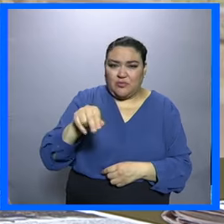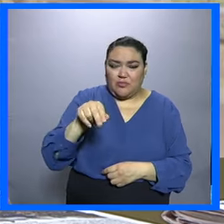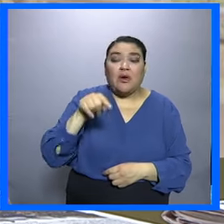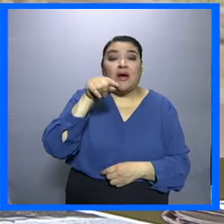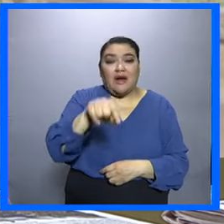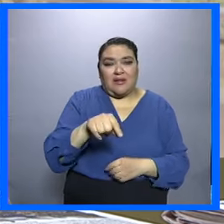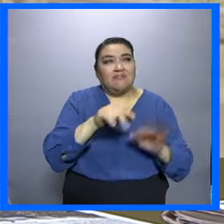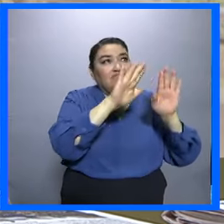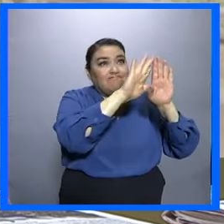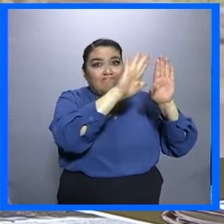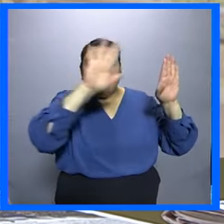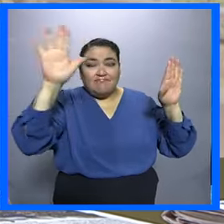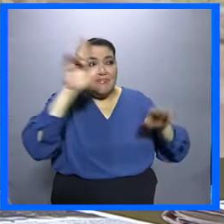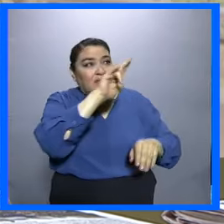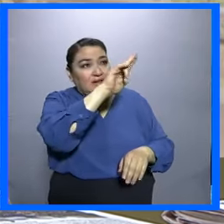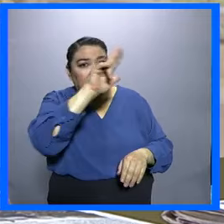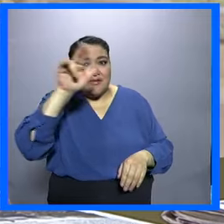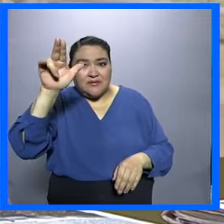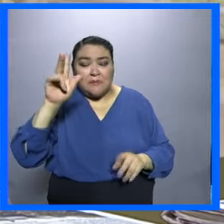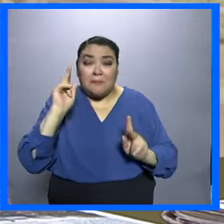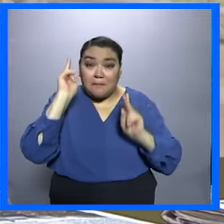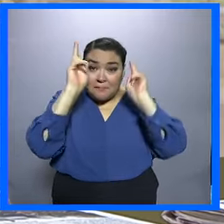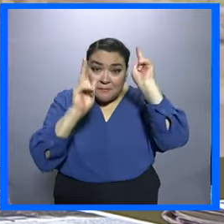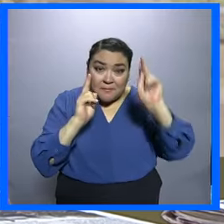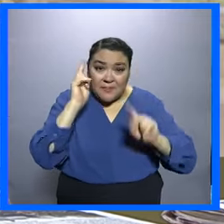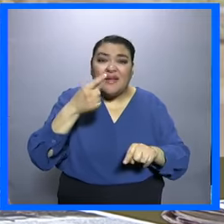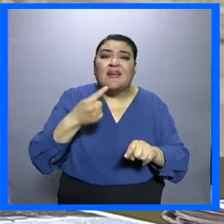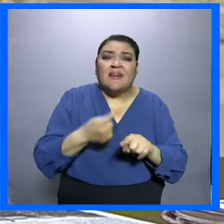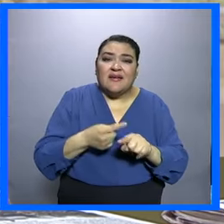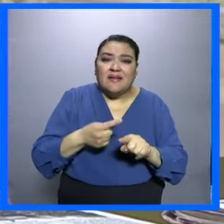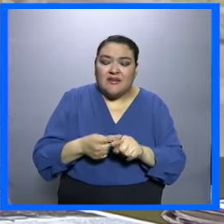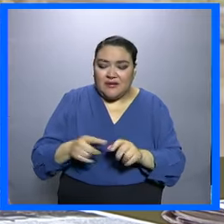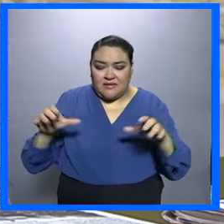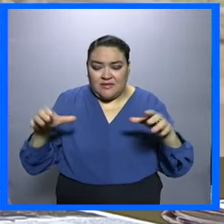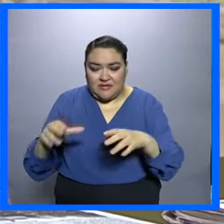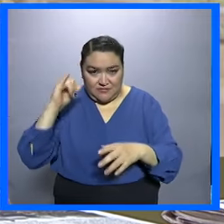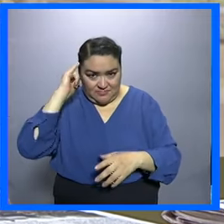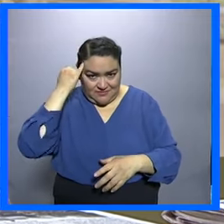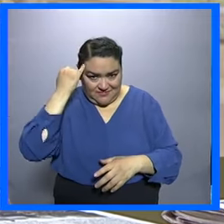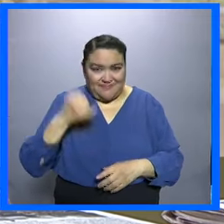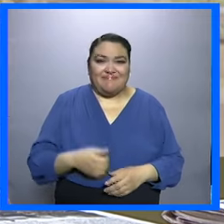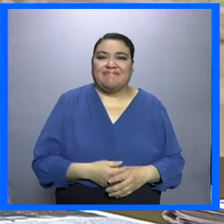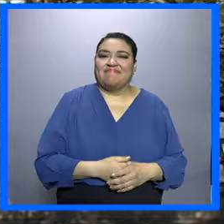de murales. En esta ocasión fueron visitados por integrantes de comunidades indígenas.